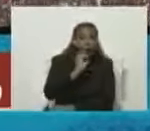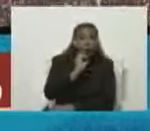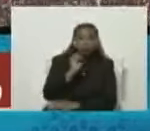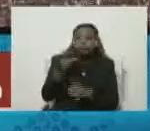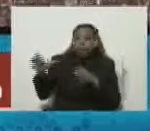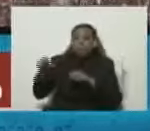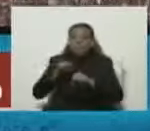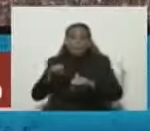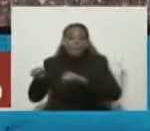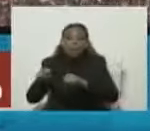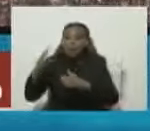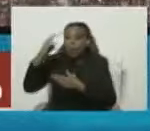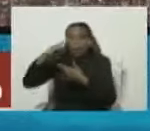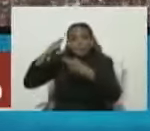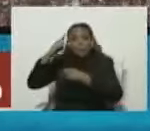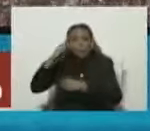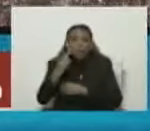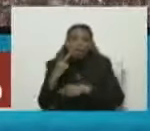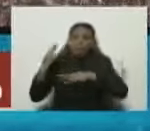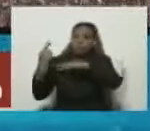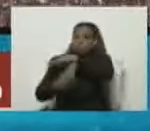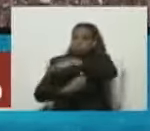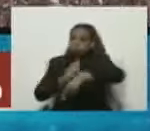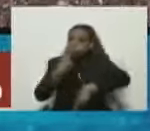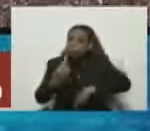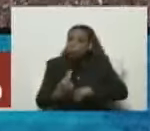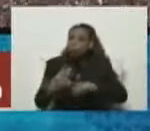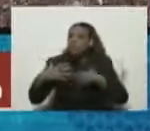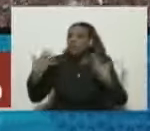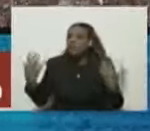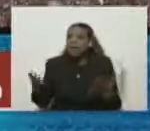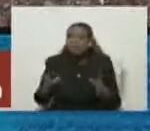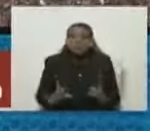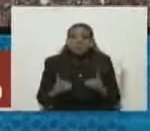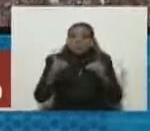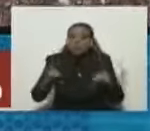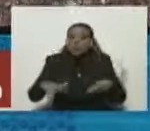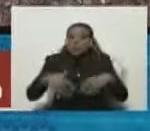el movimiento bolivariano, la izquierda progresista.